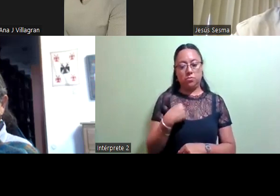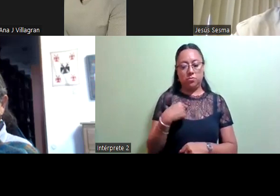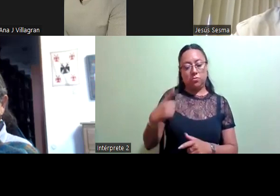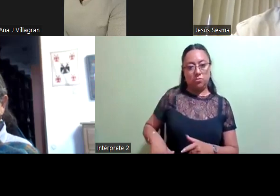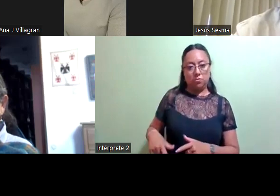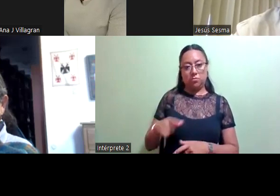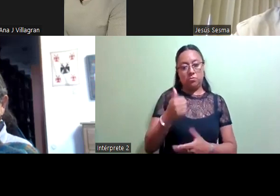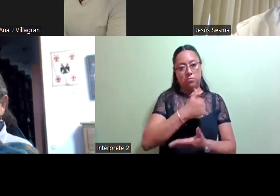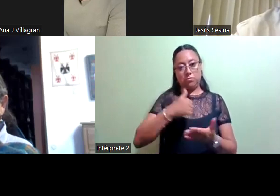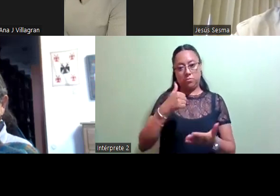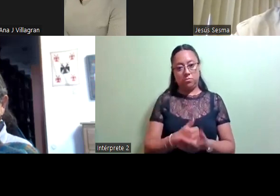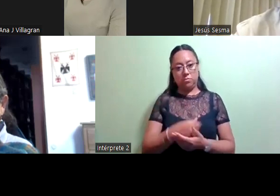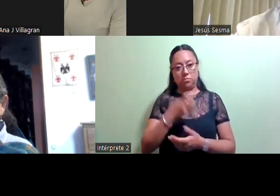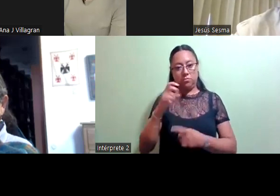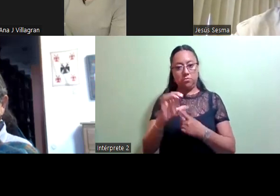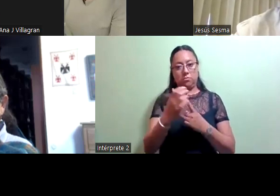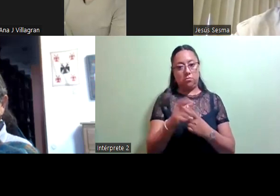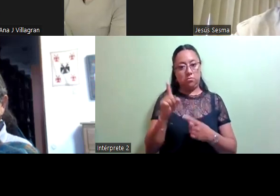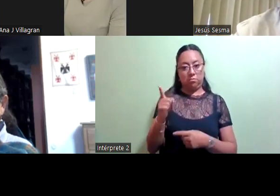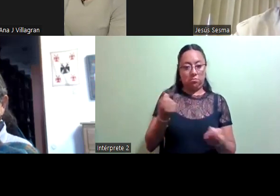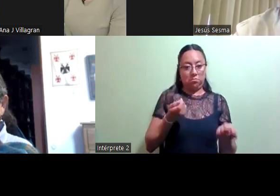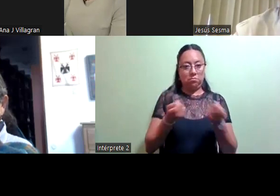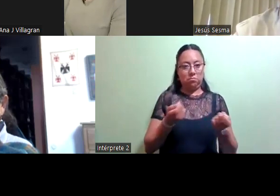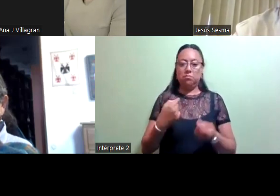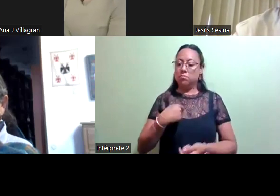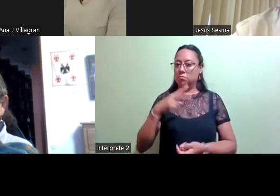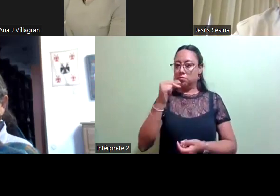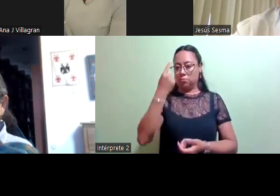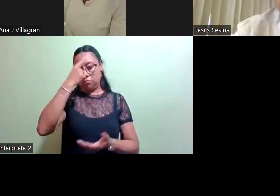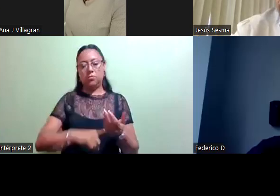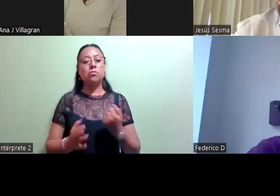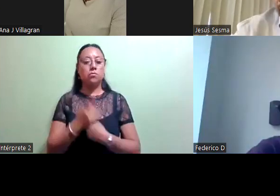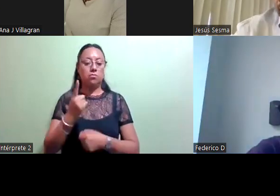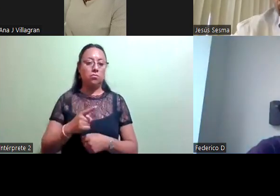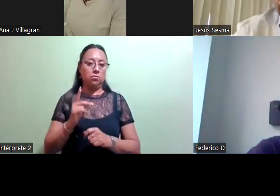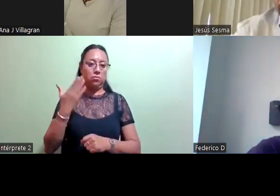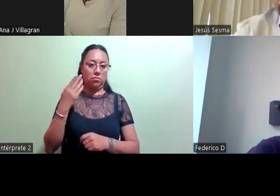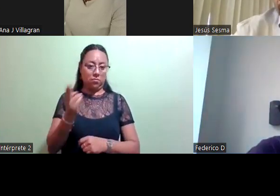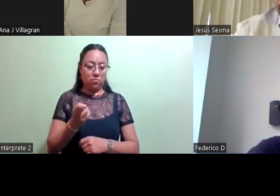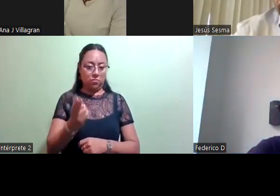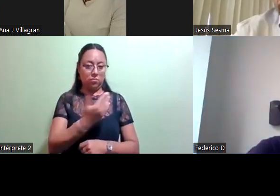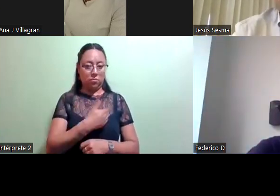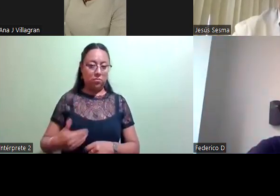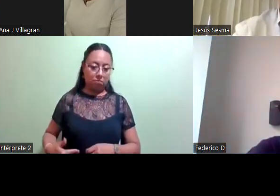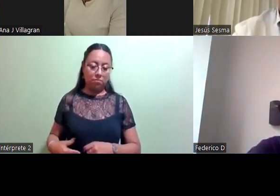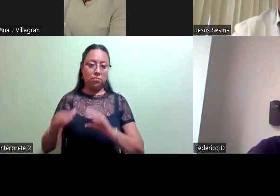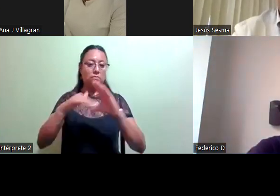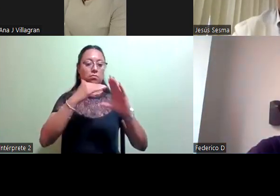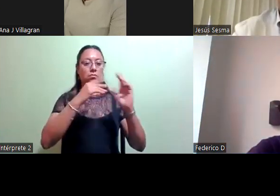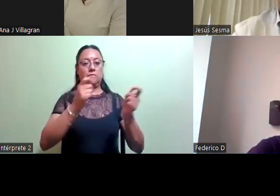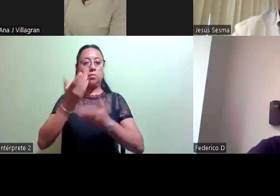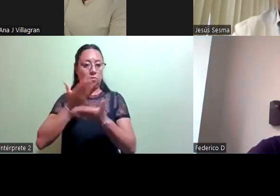marcando el ritmo de esta comisión. Porque si a usted, presidente, le hicieron llegar ese documento, pues me hubiera gustado que se nos